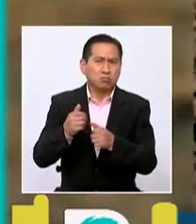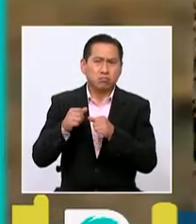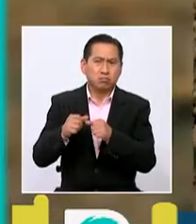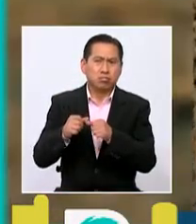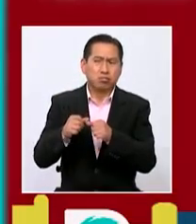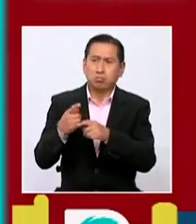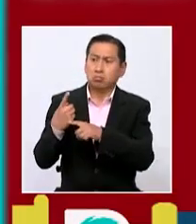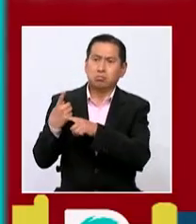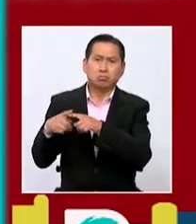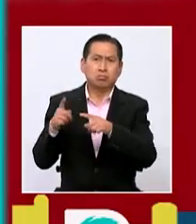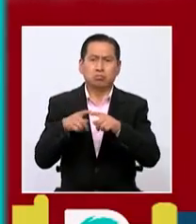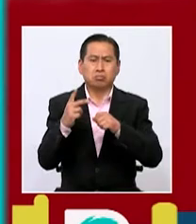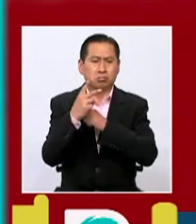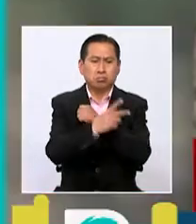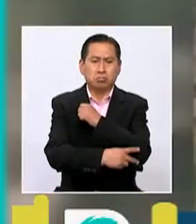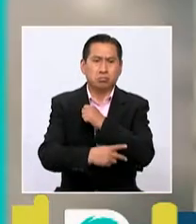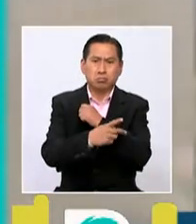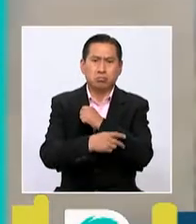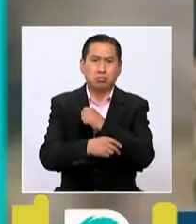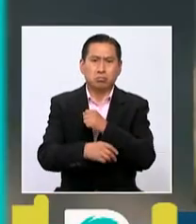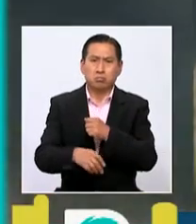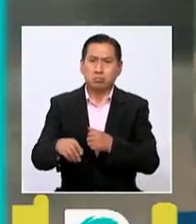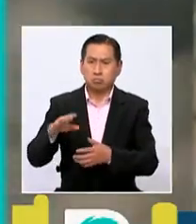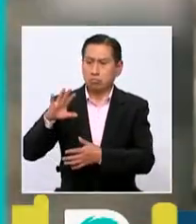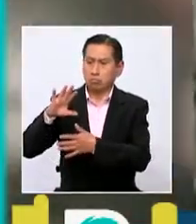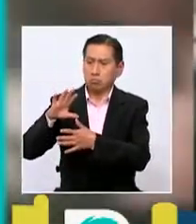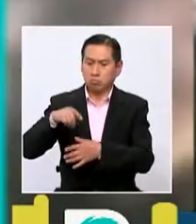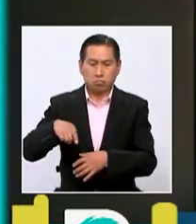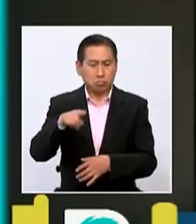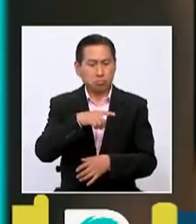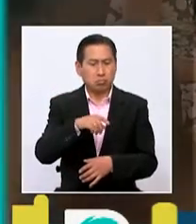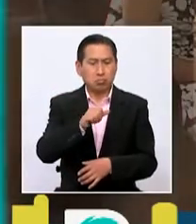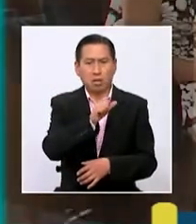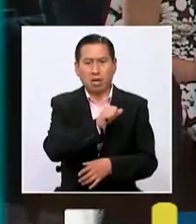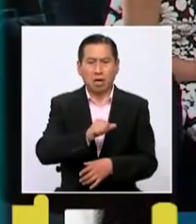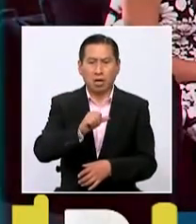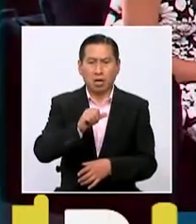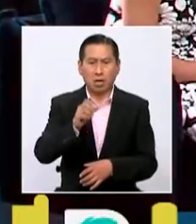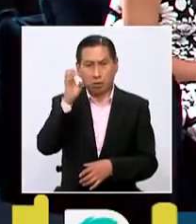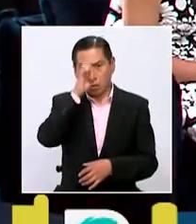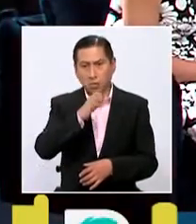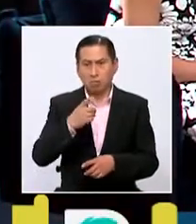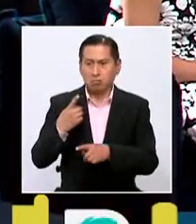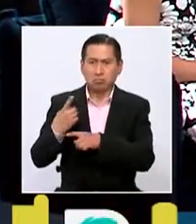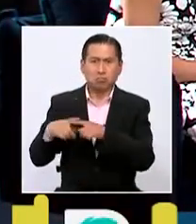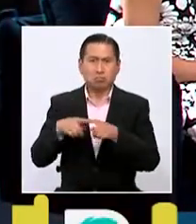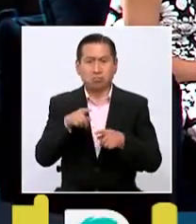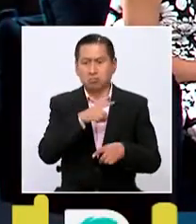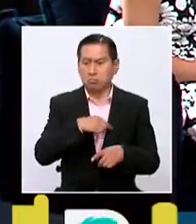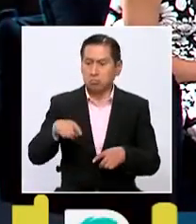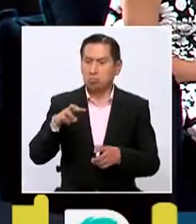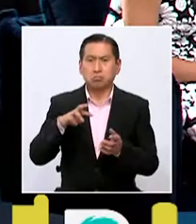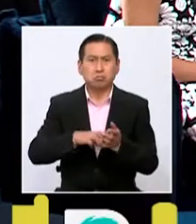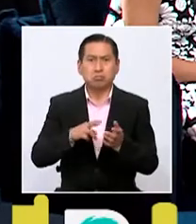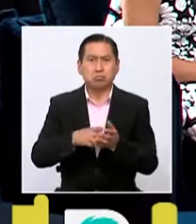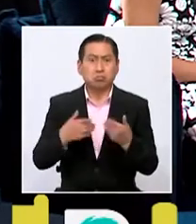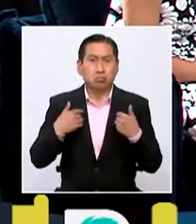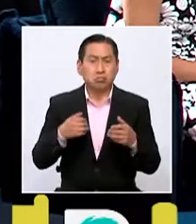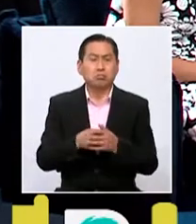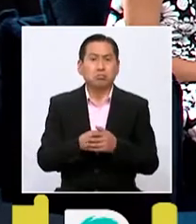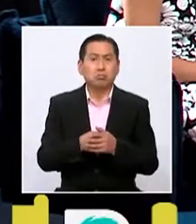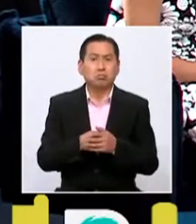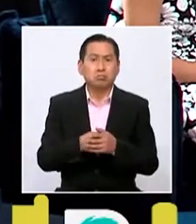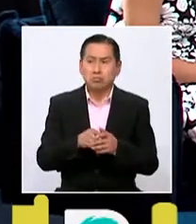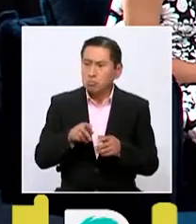distintos países, en Occidente y en Oriente. Fue de alguna manera, desde el punto del ángulo donde me encontraba, muy,